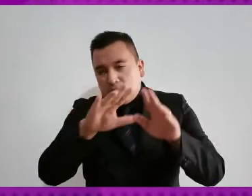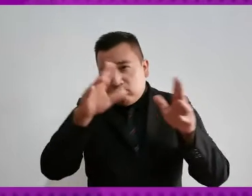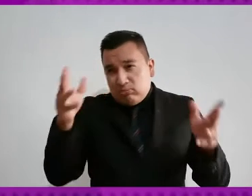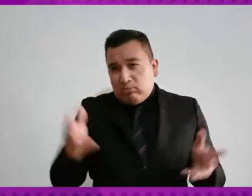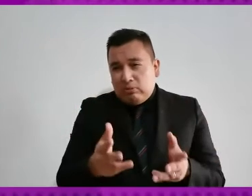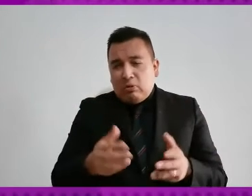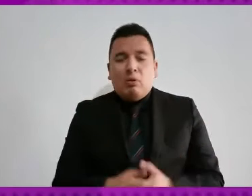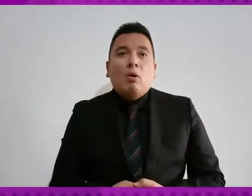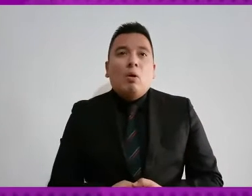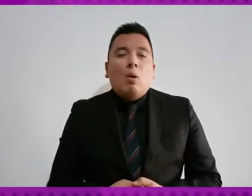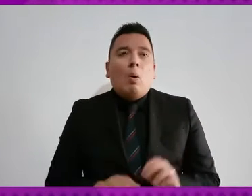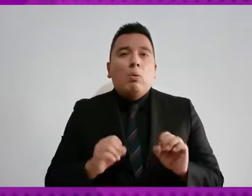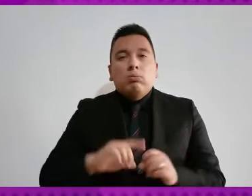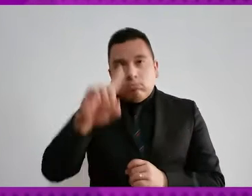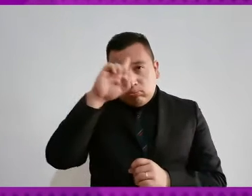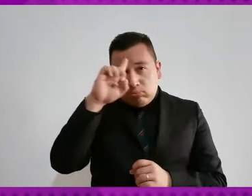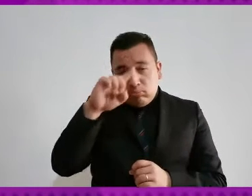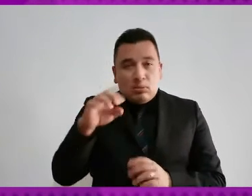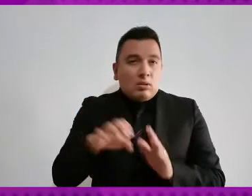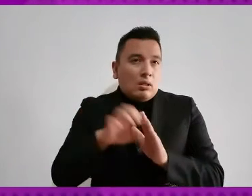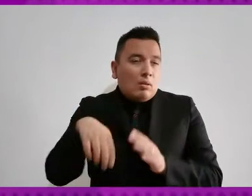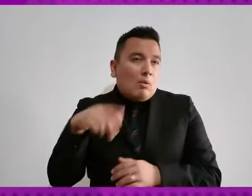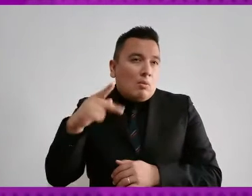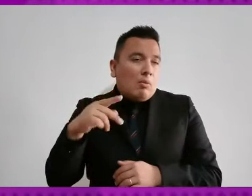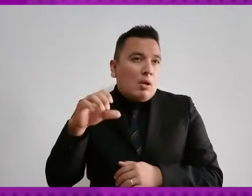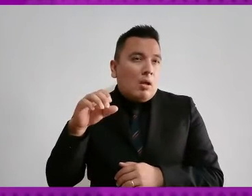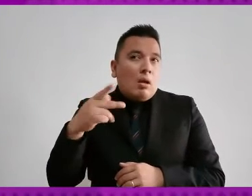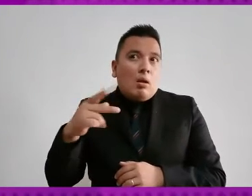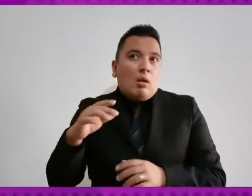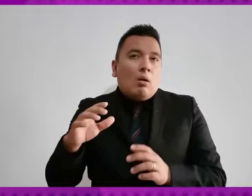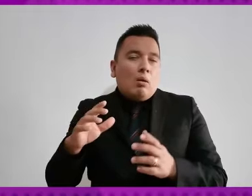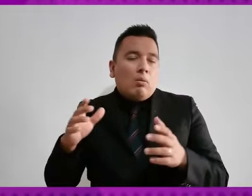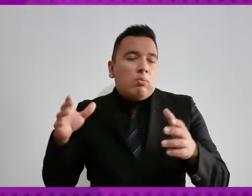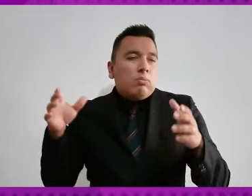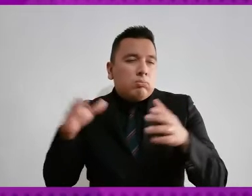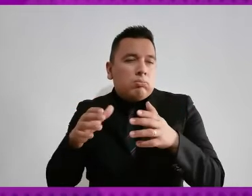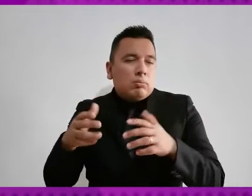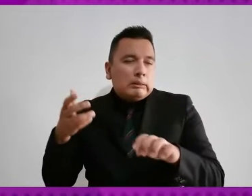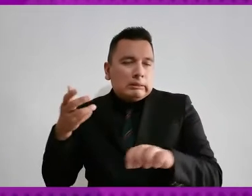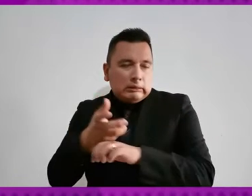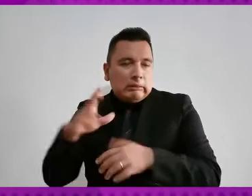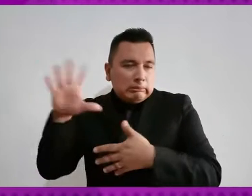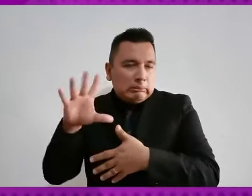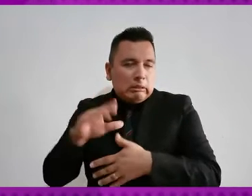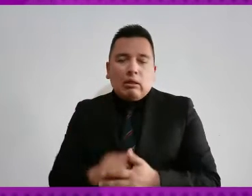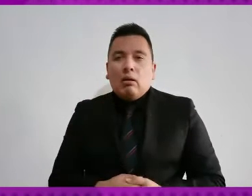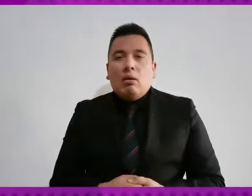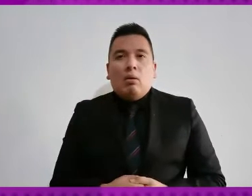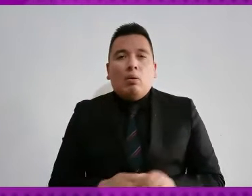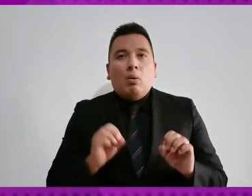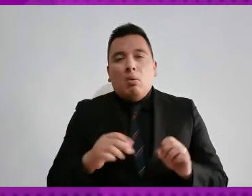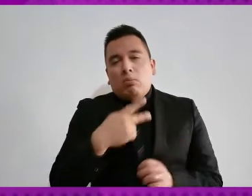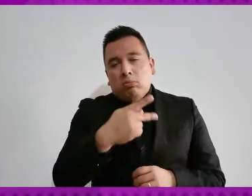a distancia, con las recomendaciones de organizaciones como la Organización de Estados Americanos y desde luego las aplicadas